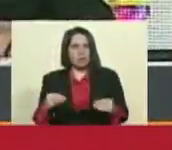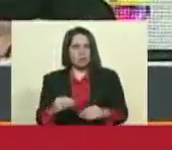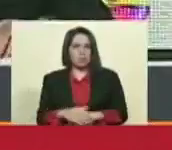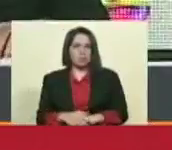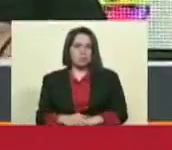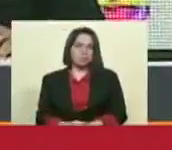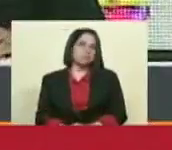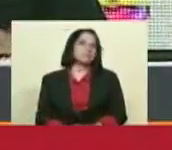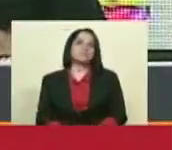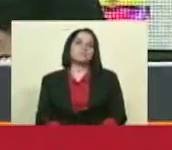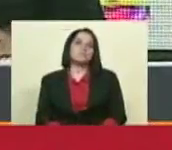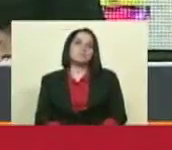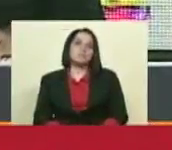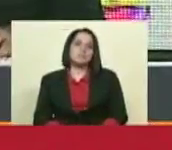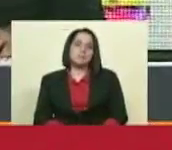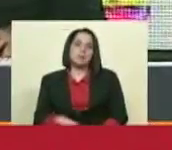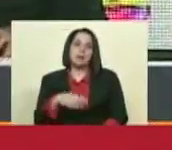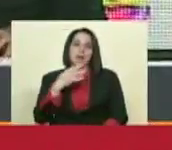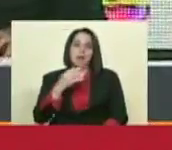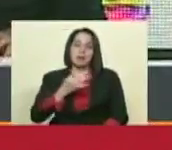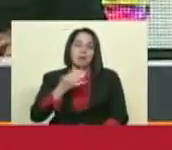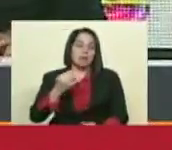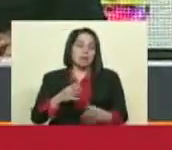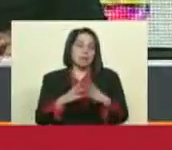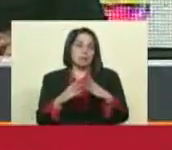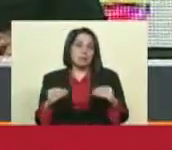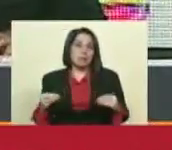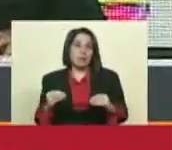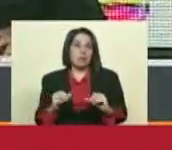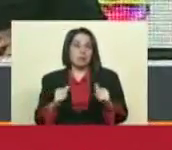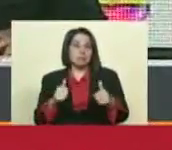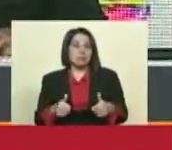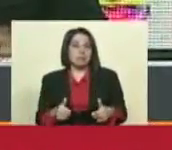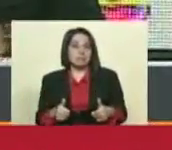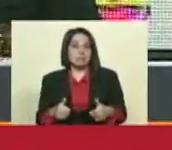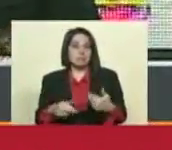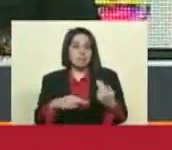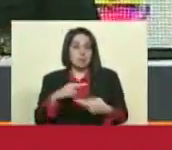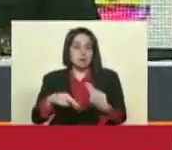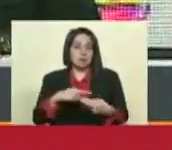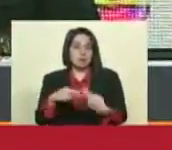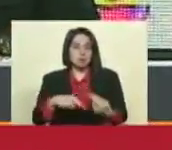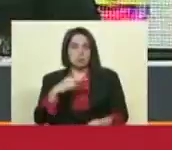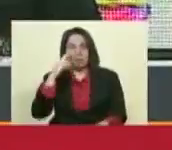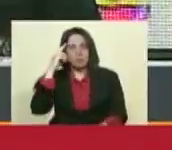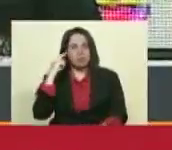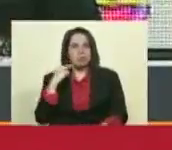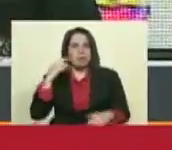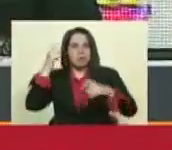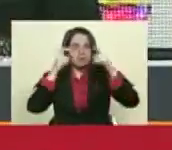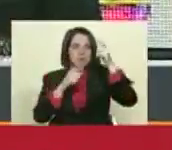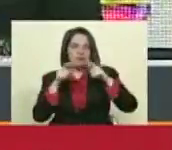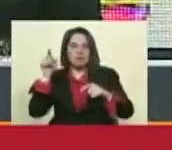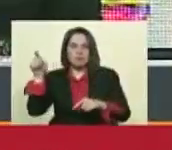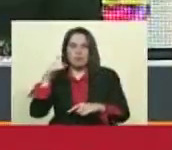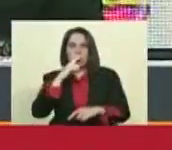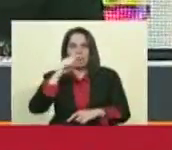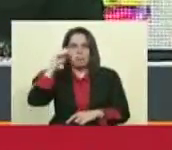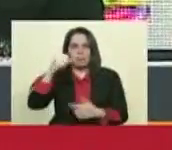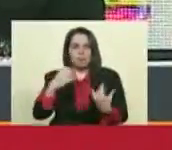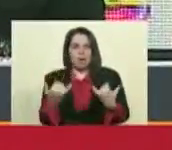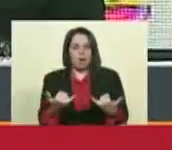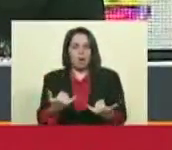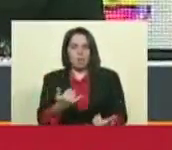En verdad, todas estas iniciativas que en la Revolución Bolivariana, el comandante Chávez y usted como